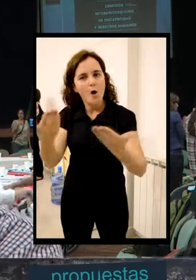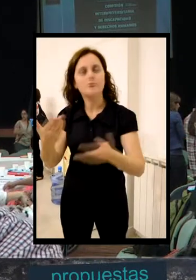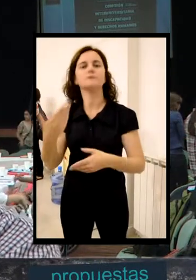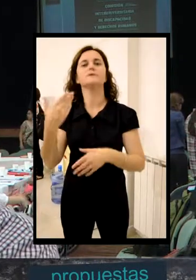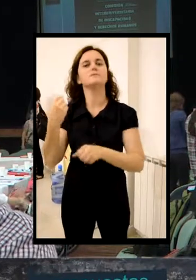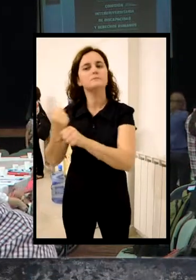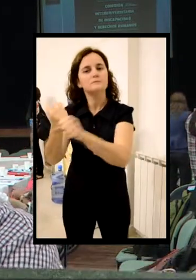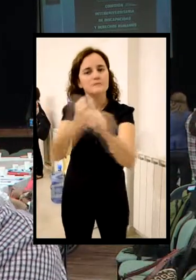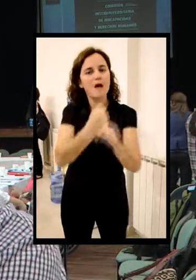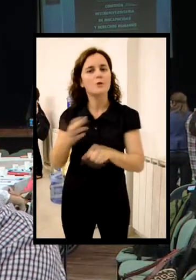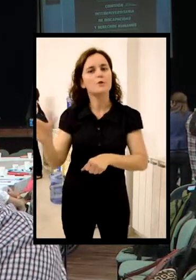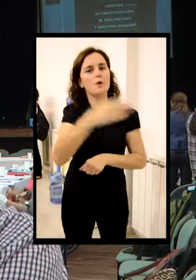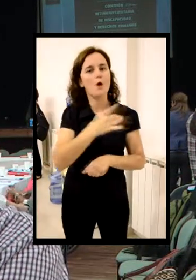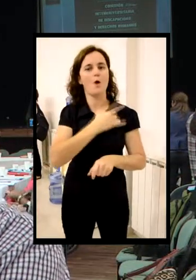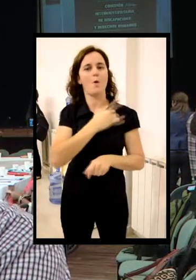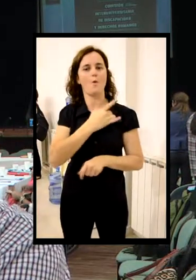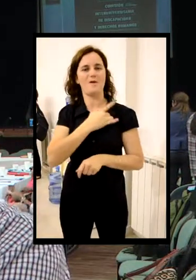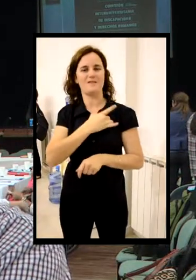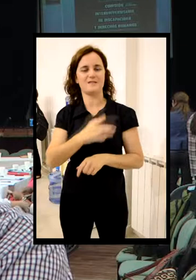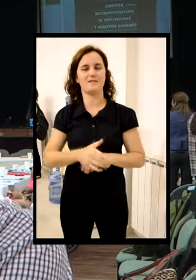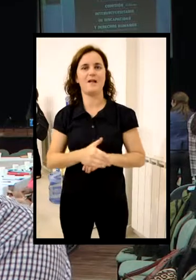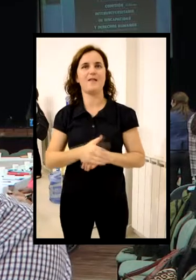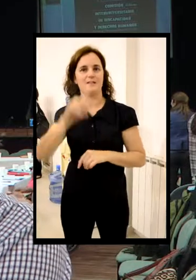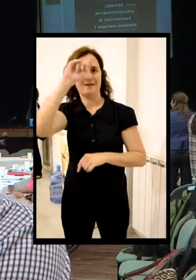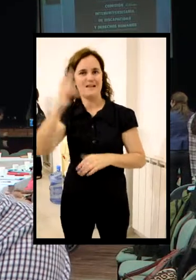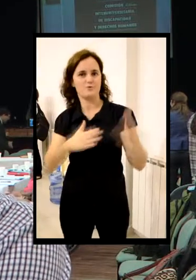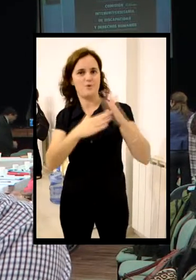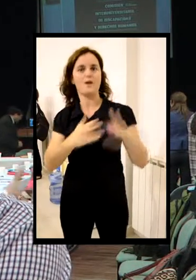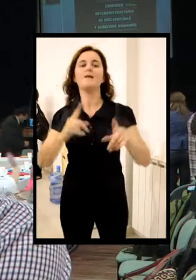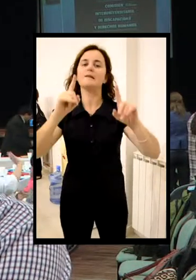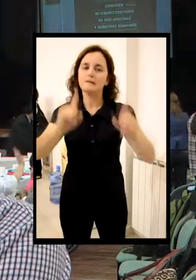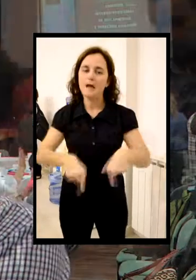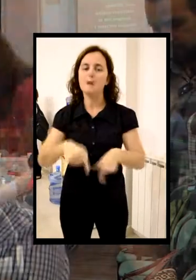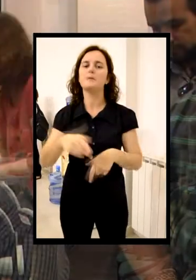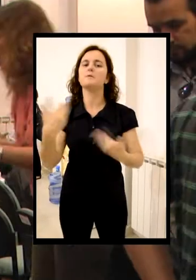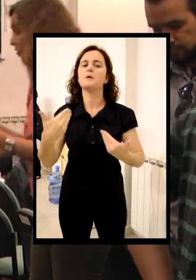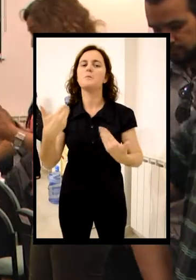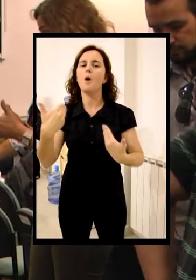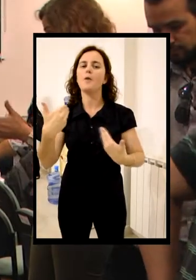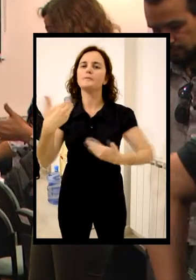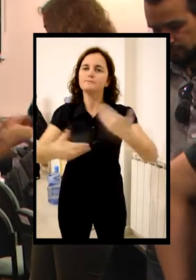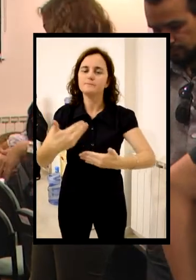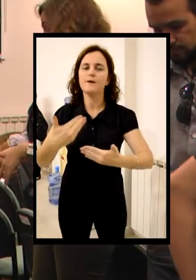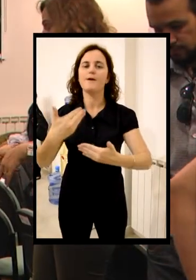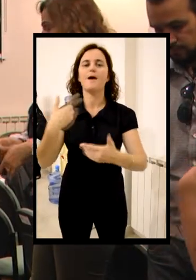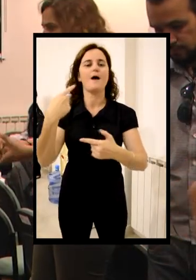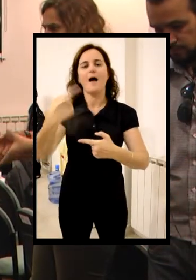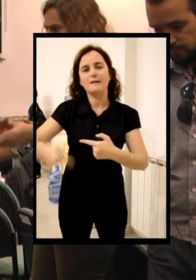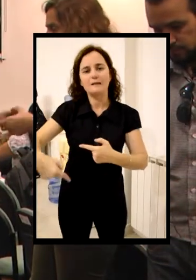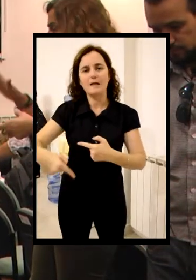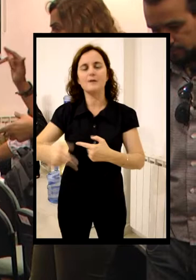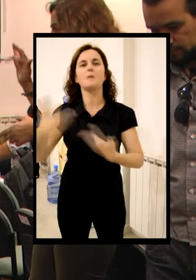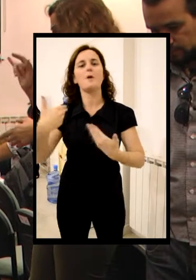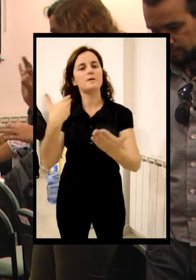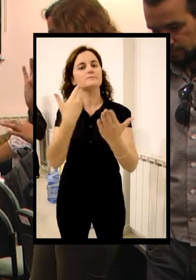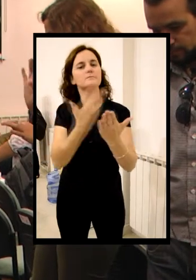todas las universidades en el orden nacional sino que además nos permite programar actividades y generar